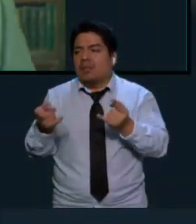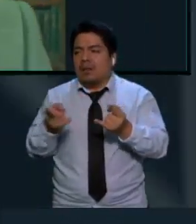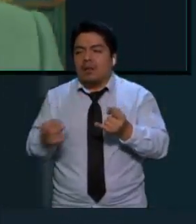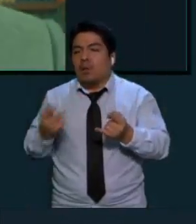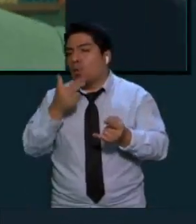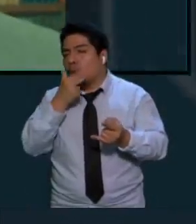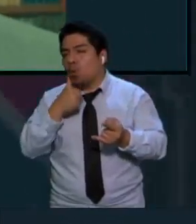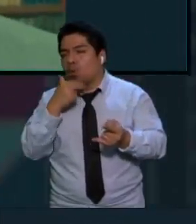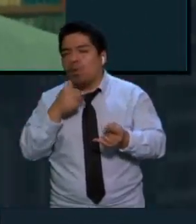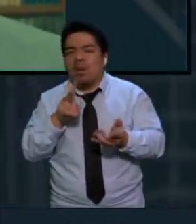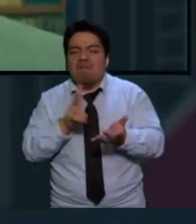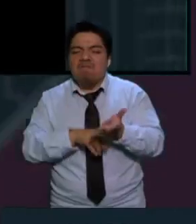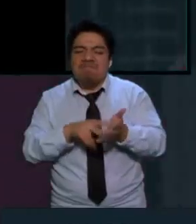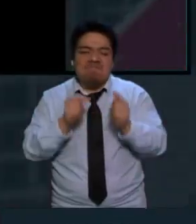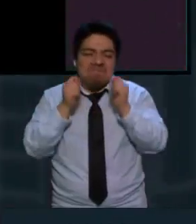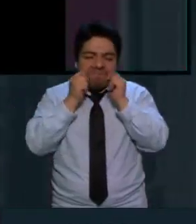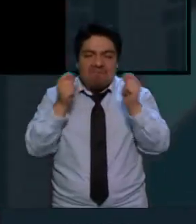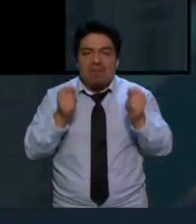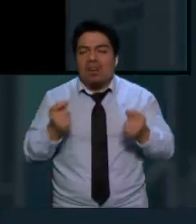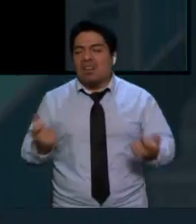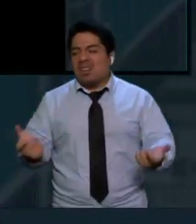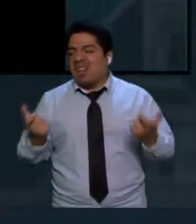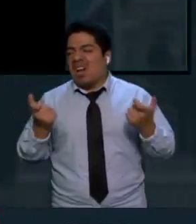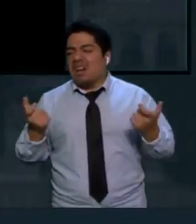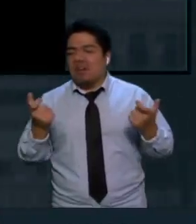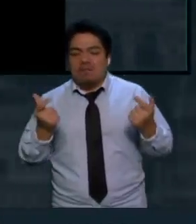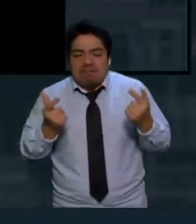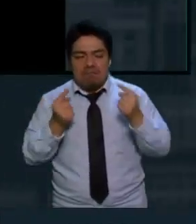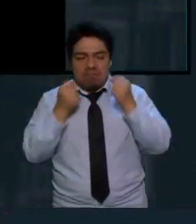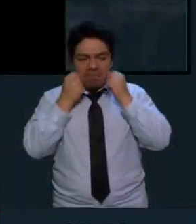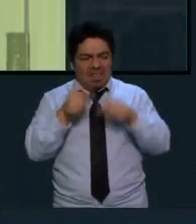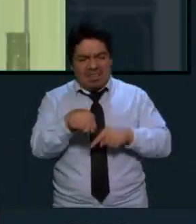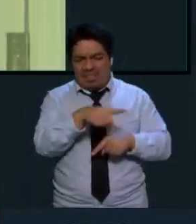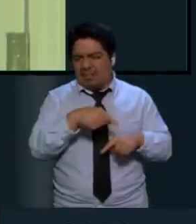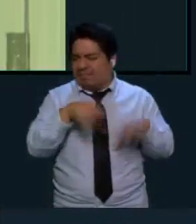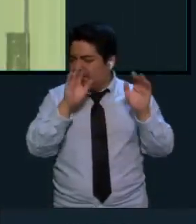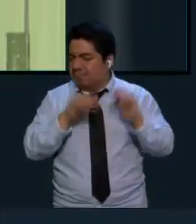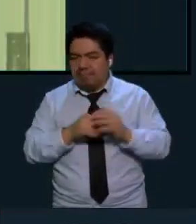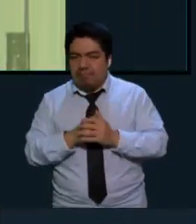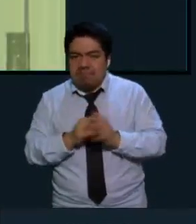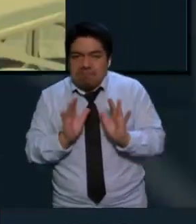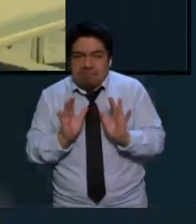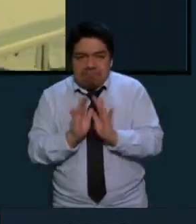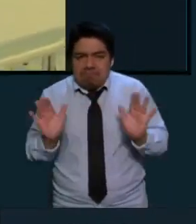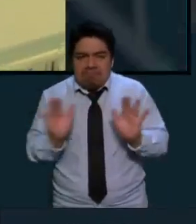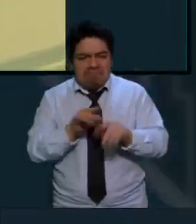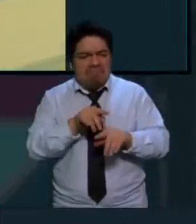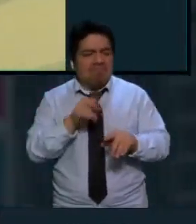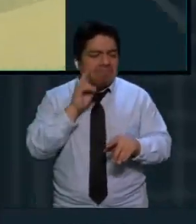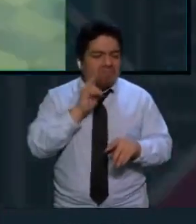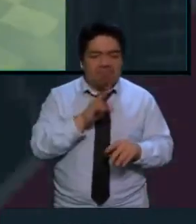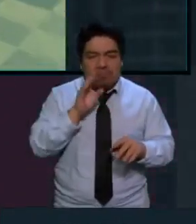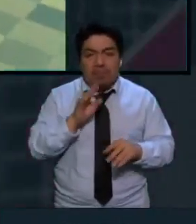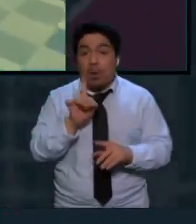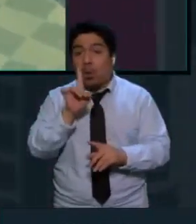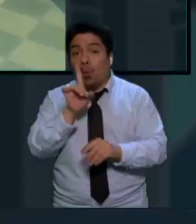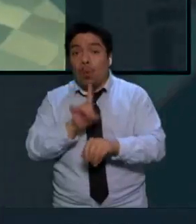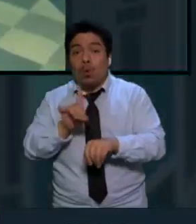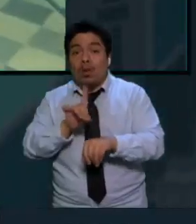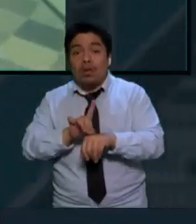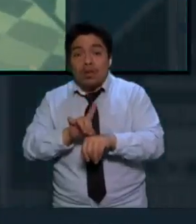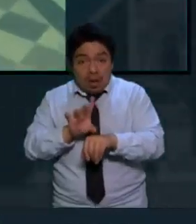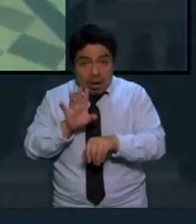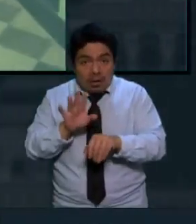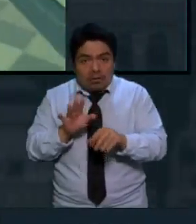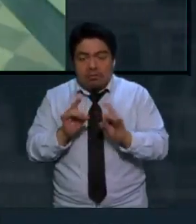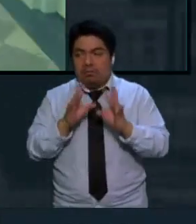interesa nada en la vida porque es rico, heredó algo, ¿no? Y pues como que no, nada le llama. Y un día se encuentra un libro